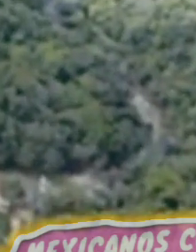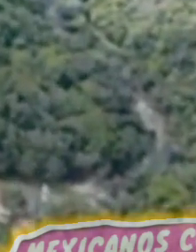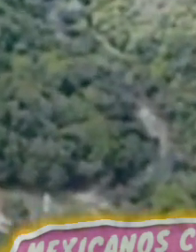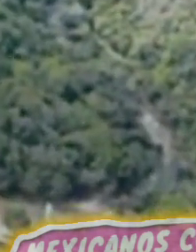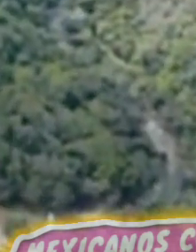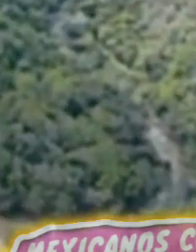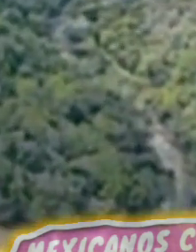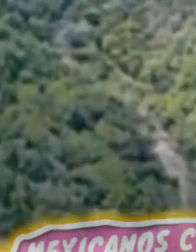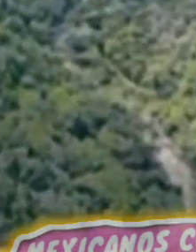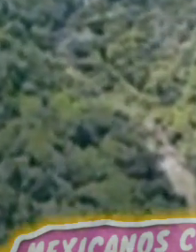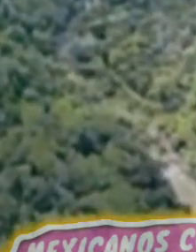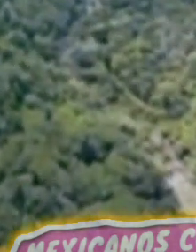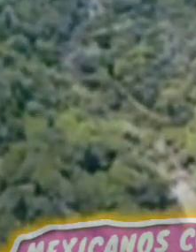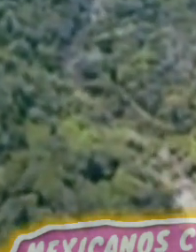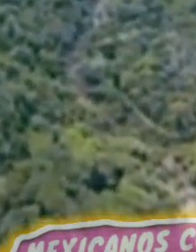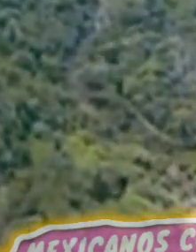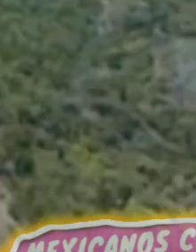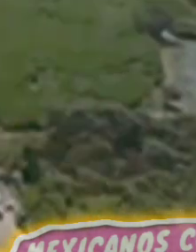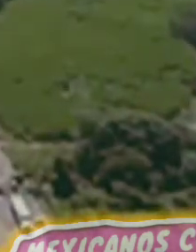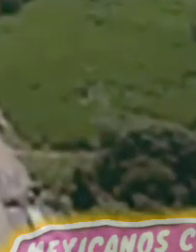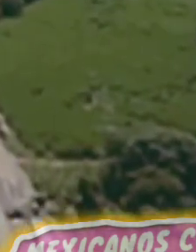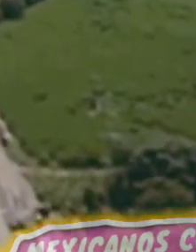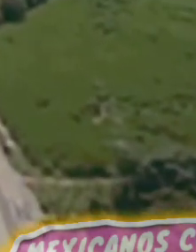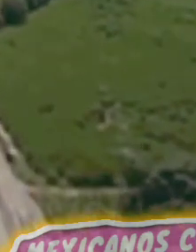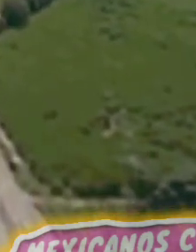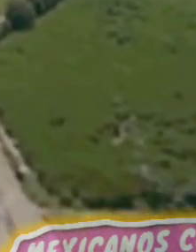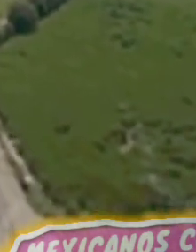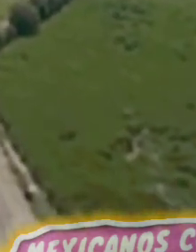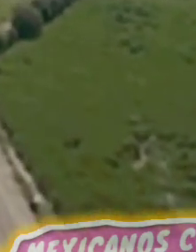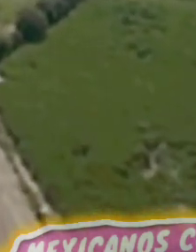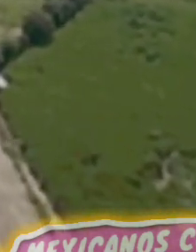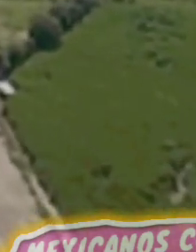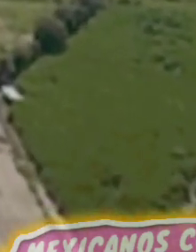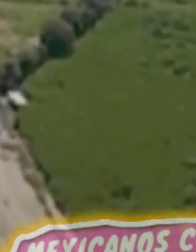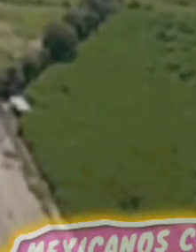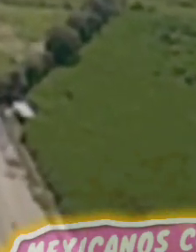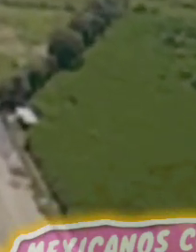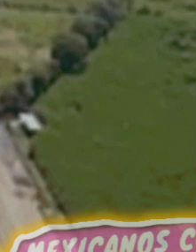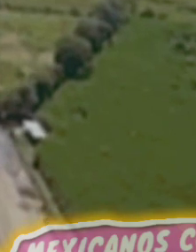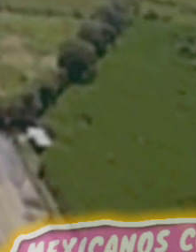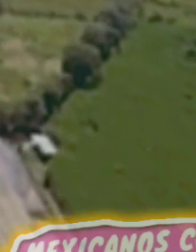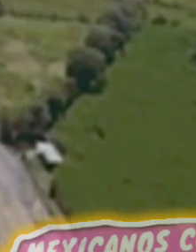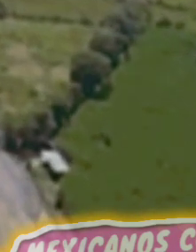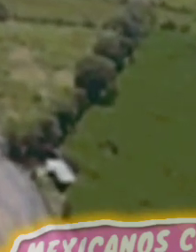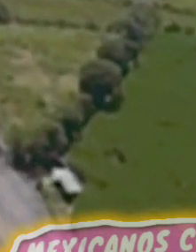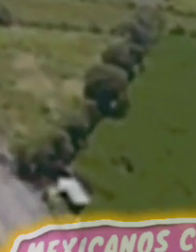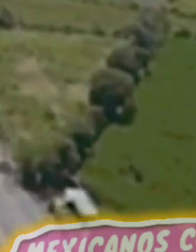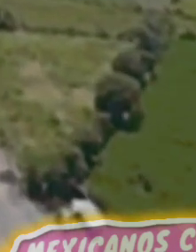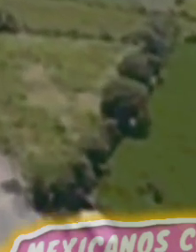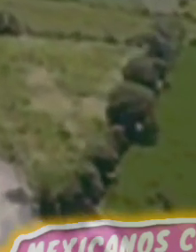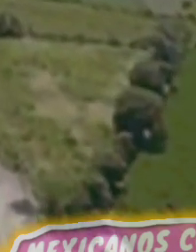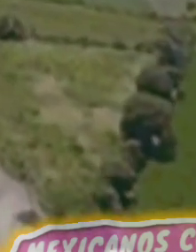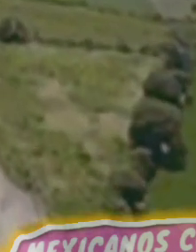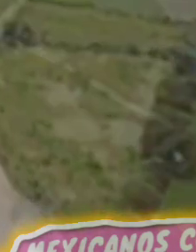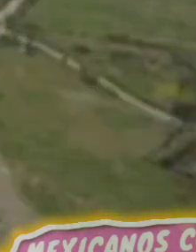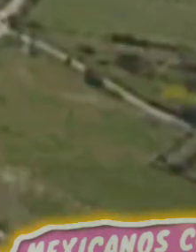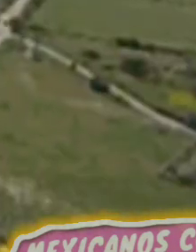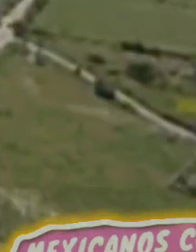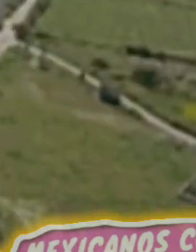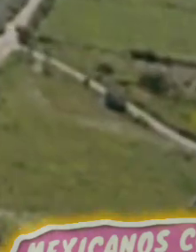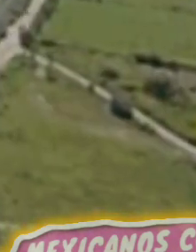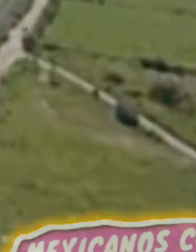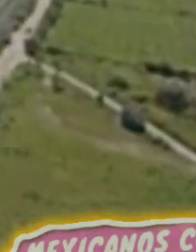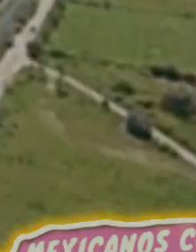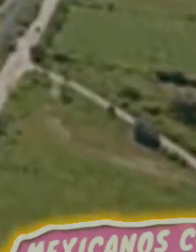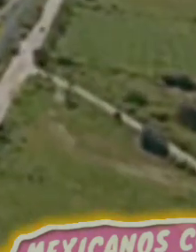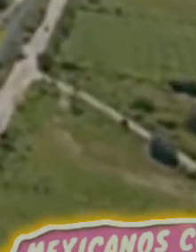kilómetros, tenemos 10 puentes, 2 pasos superiores ferroviarios, 19 cruces y un entronque.